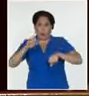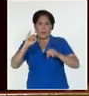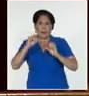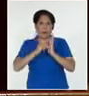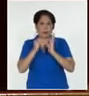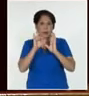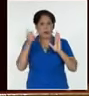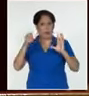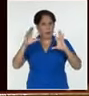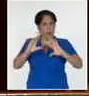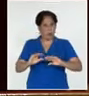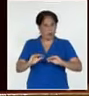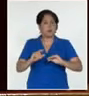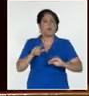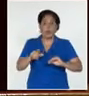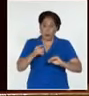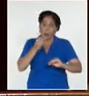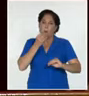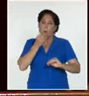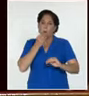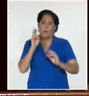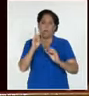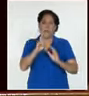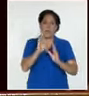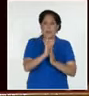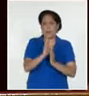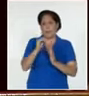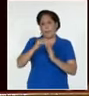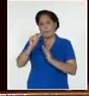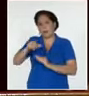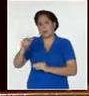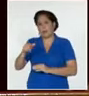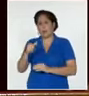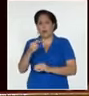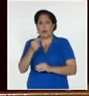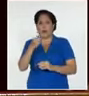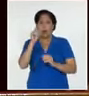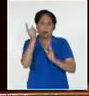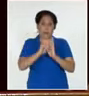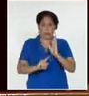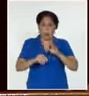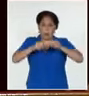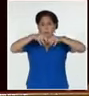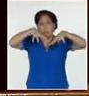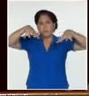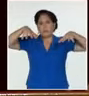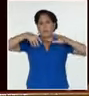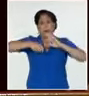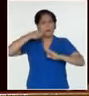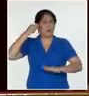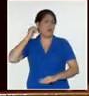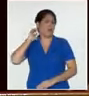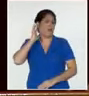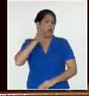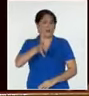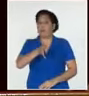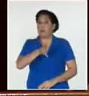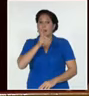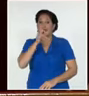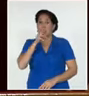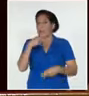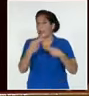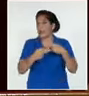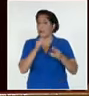mediante audiencias públicas y visitas a hogares de altos consumidores, las acciones promovidas por los comités de defensa de la revolución